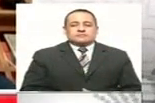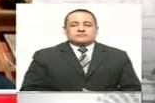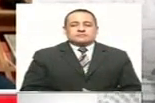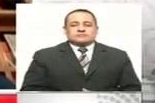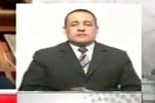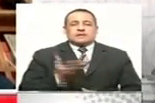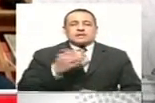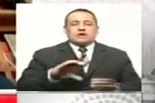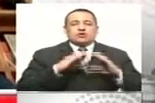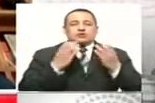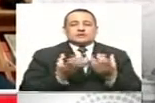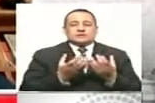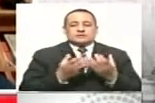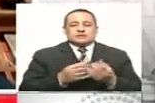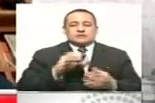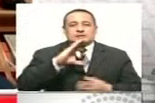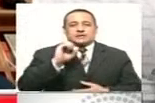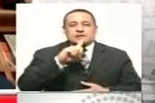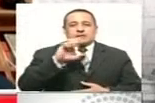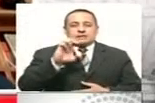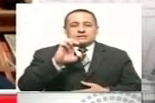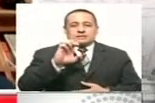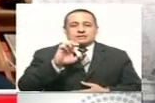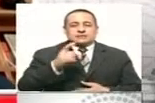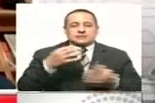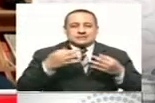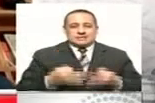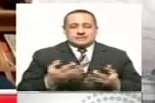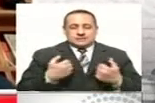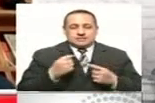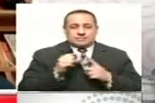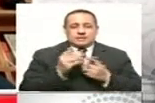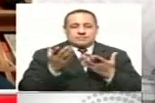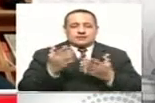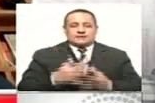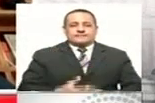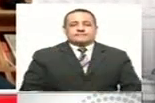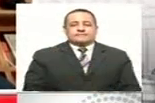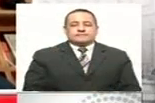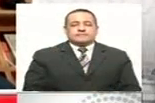La congresista Calle Lobatón Digna tiene el uso de la palabra.